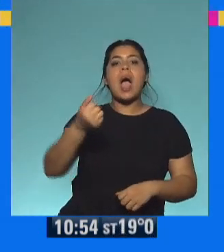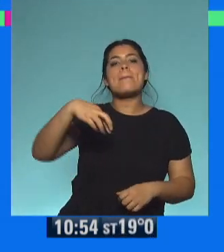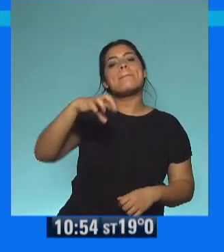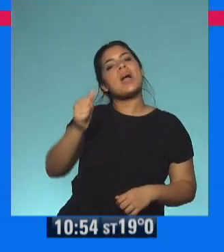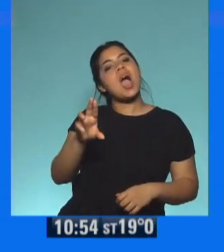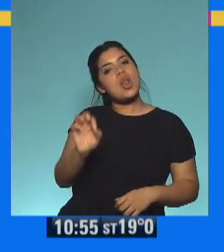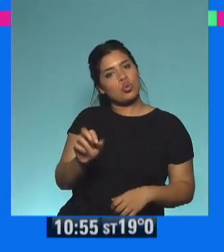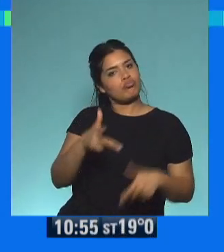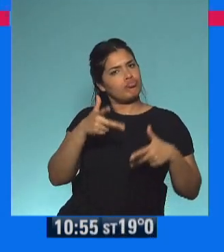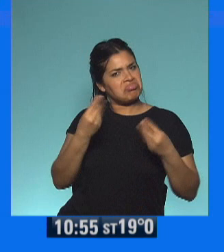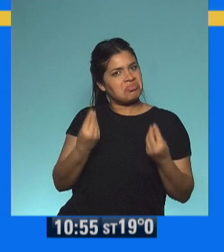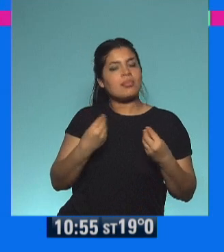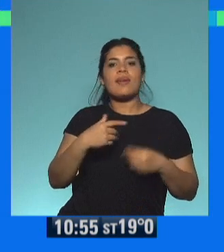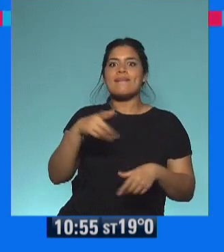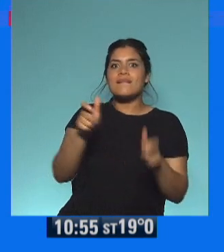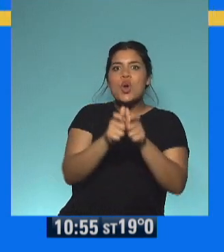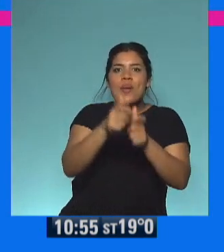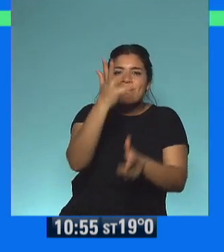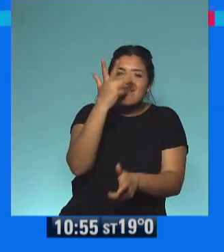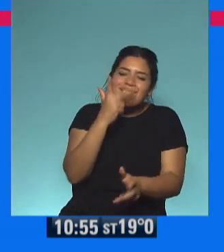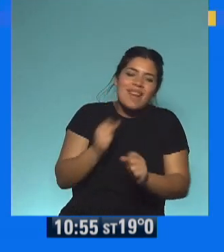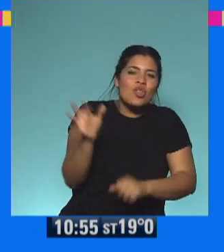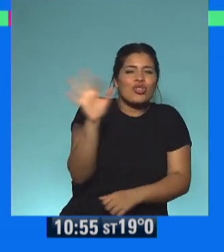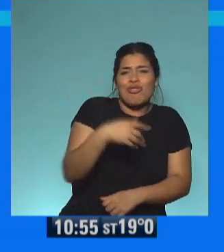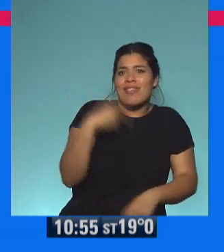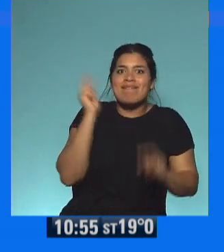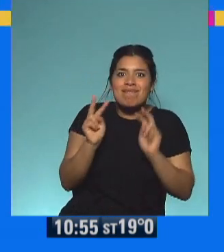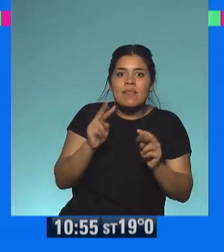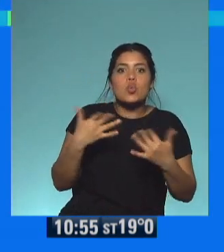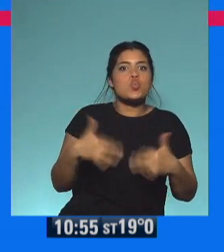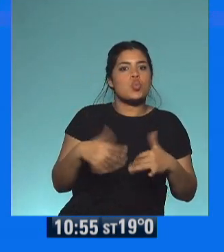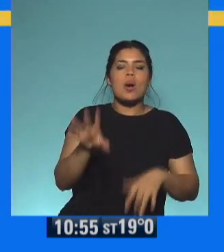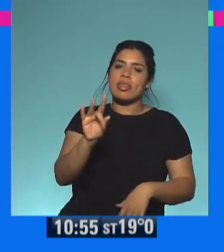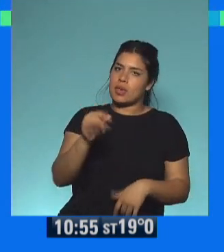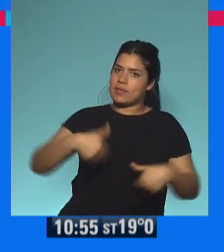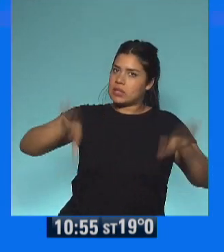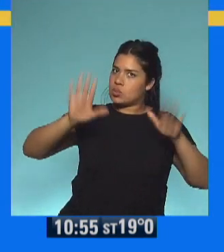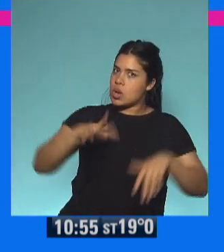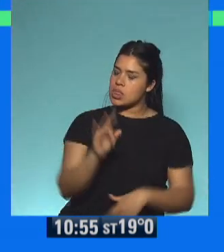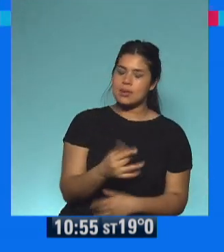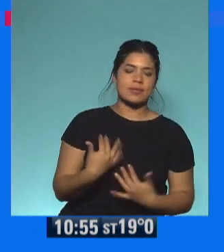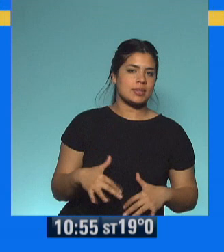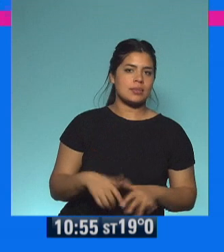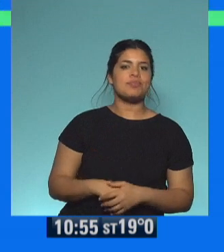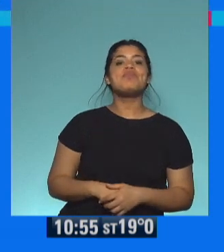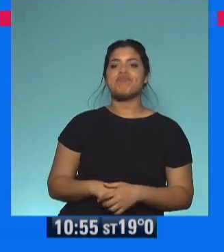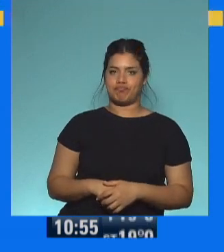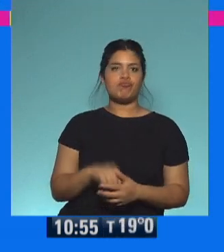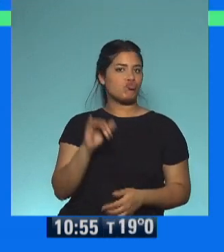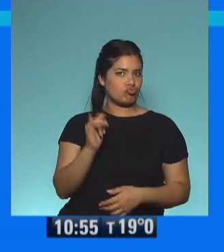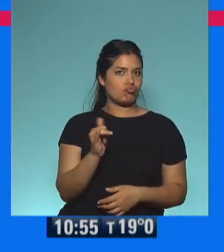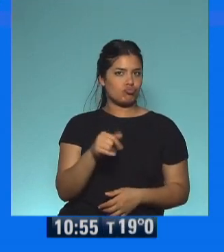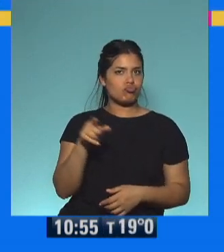me encanta el programa, lo veo todos los días. Qué difícil es volar. Sí, la verdad. Dice, bueno, mirá, Leonardo todo lo que